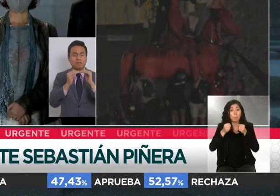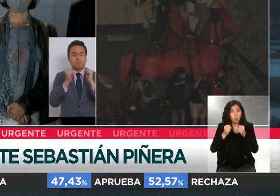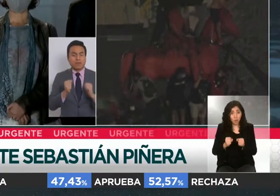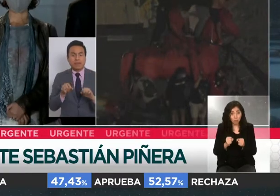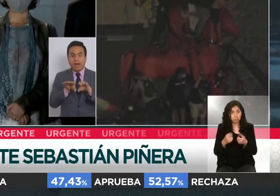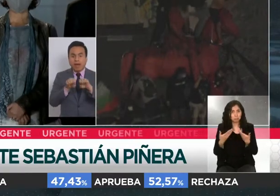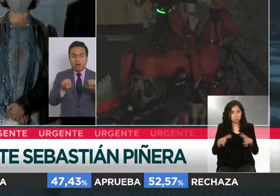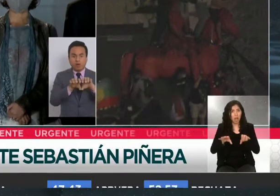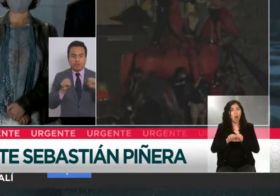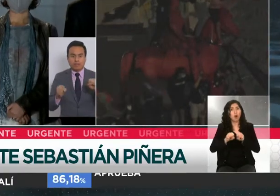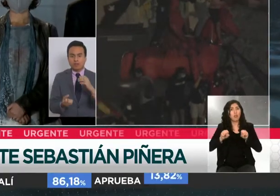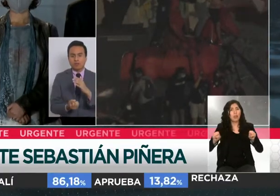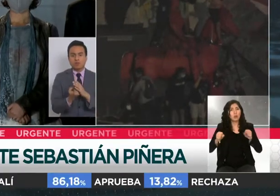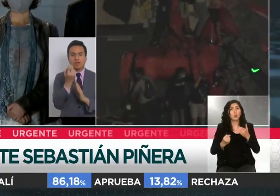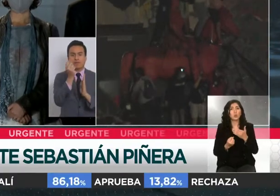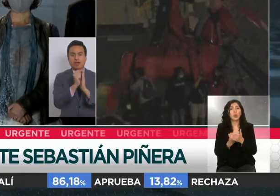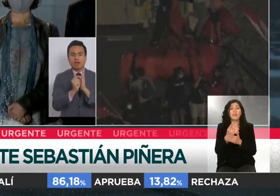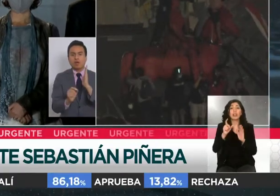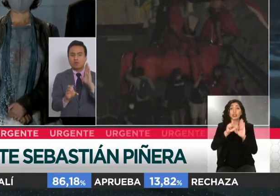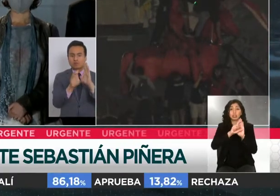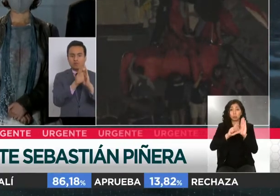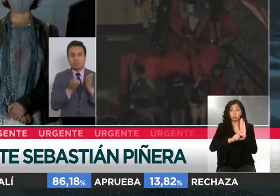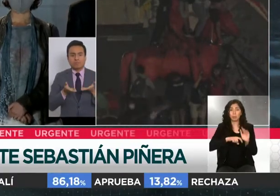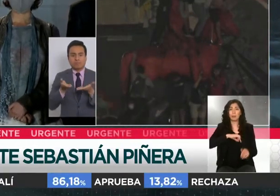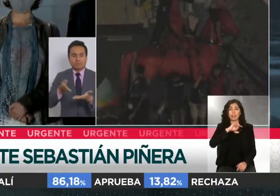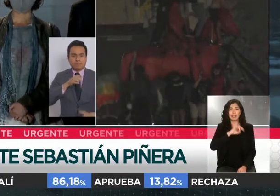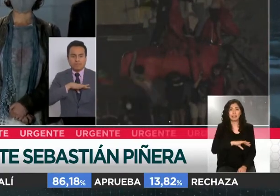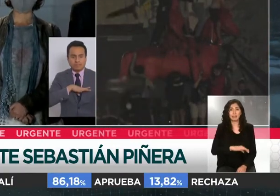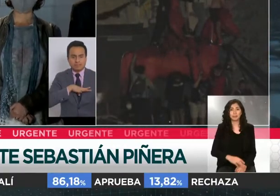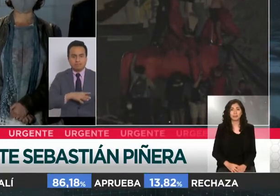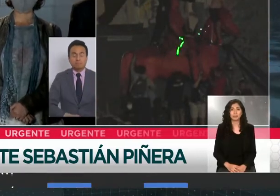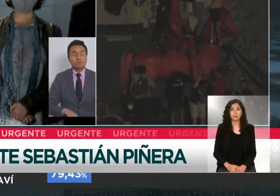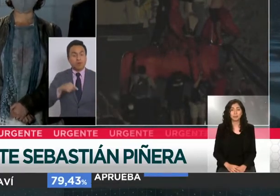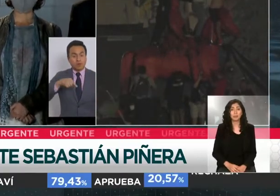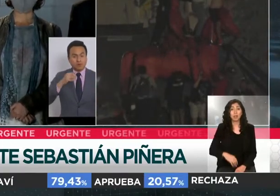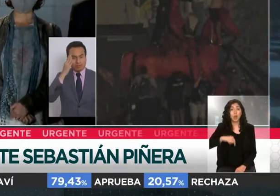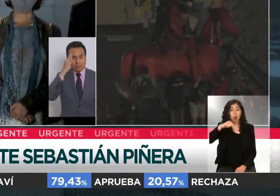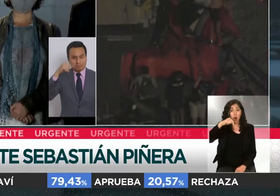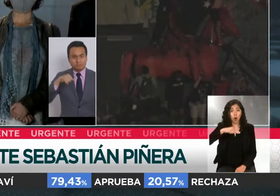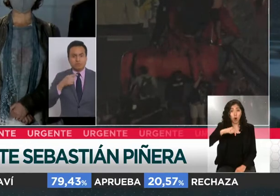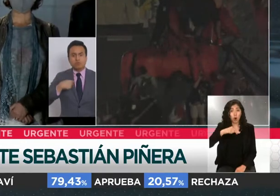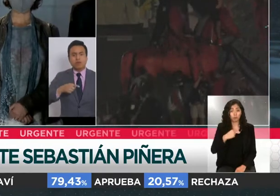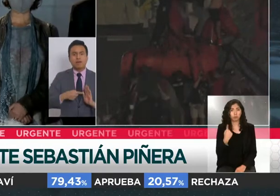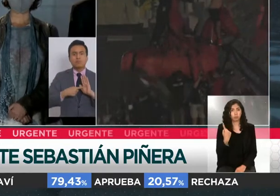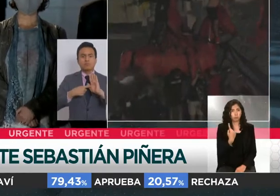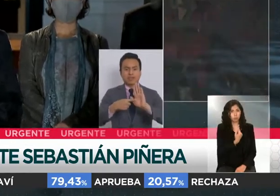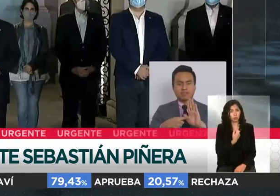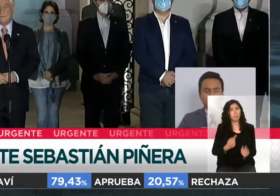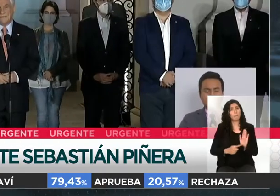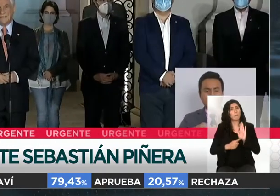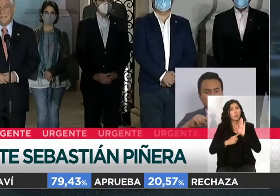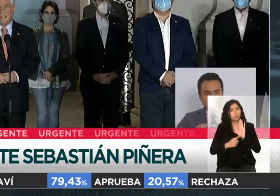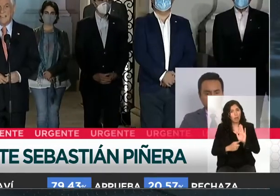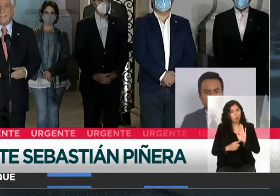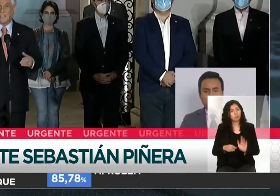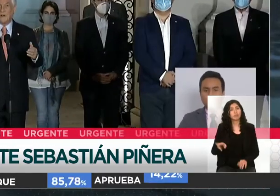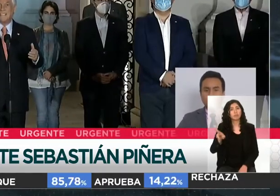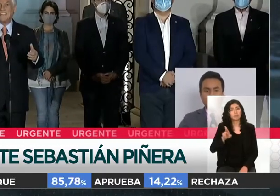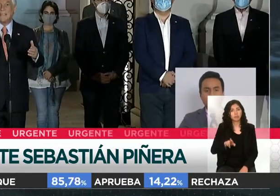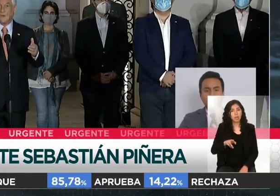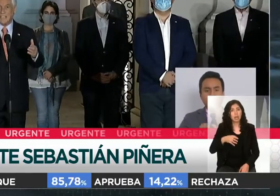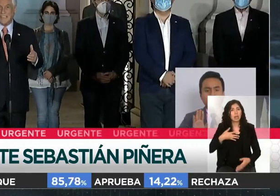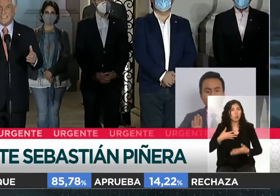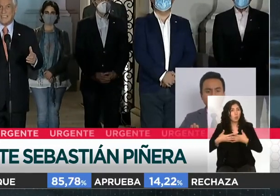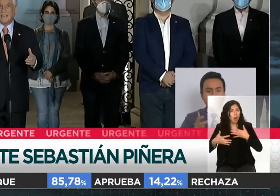acordar una nueva constitución para Chile. Hoy hemos demostrado nuevamente la